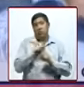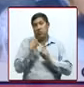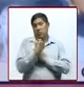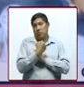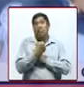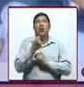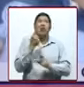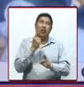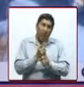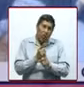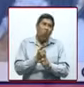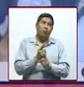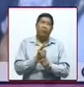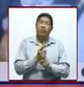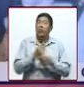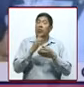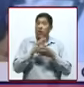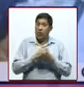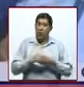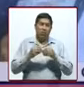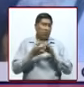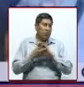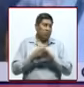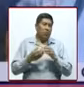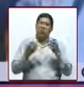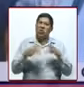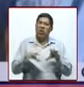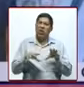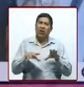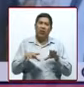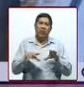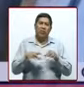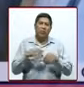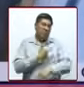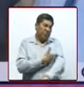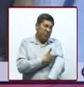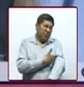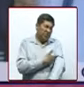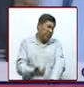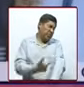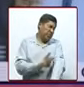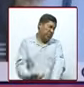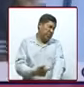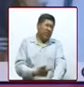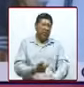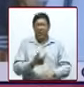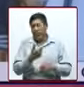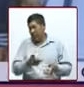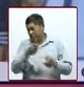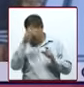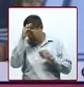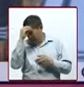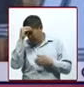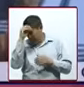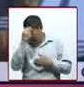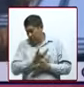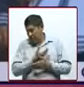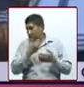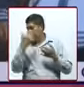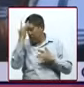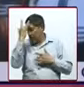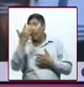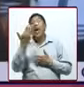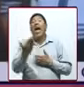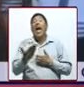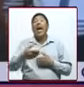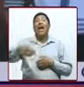situaciones. Exacto, lo que ha contado, ¿no?, de que no sí. quiere que le saquen más sangre. Duele realmente ver a un hijo enfermo. Hay un QR,